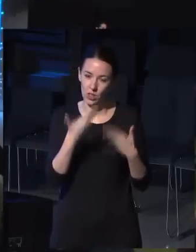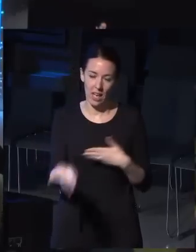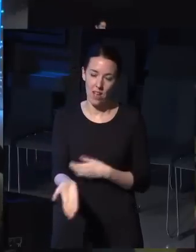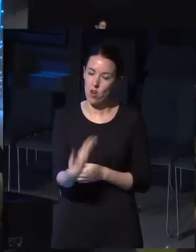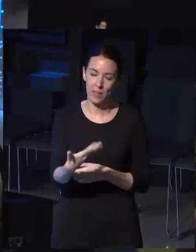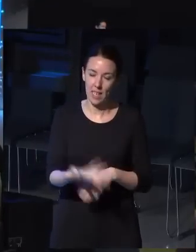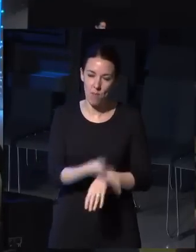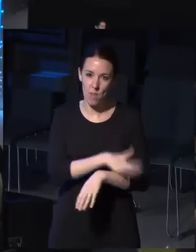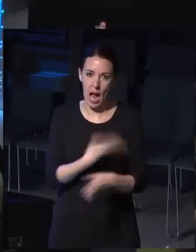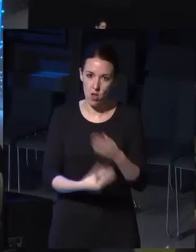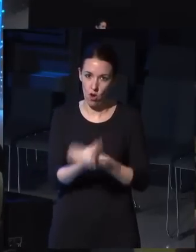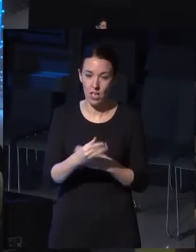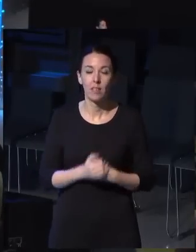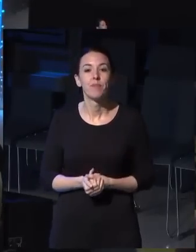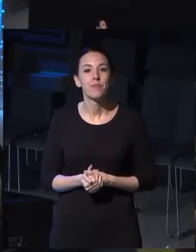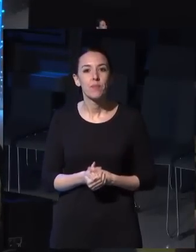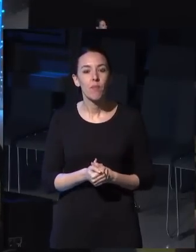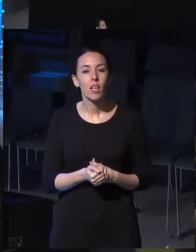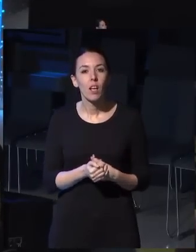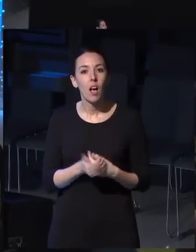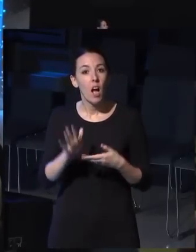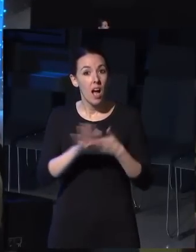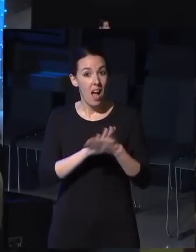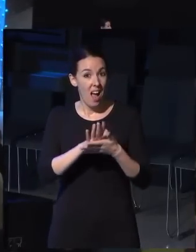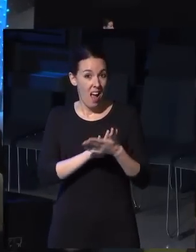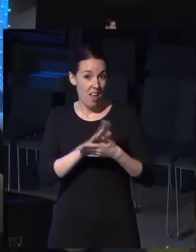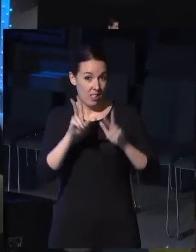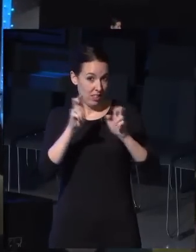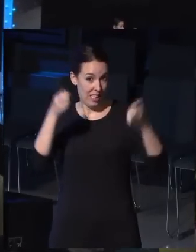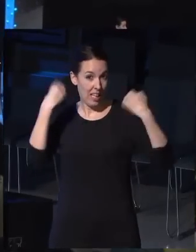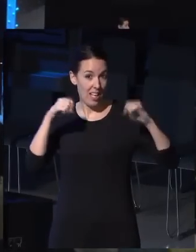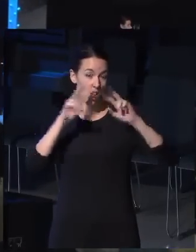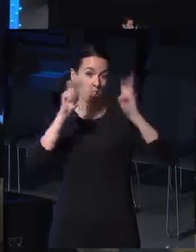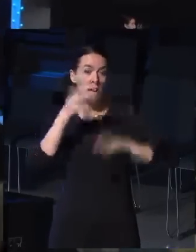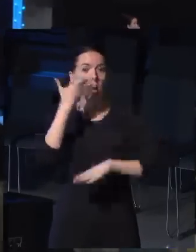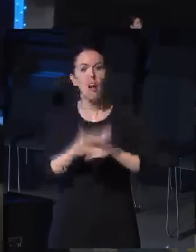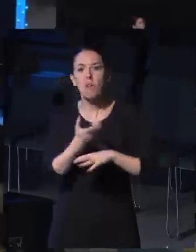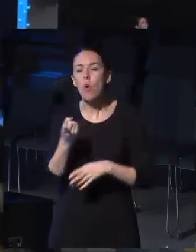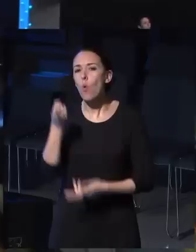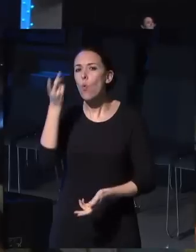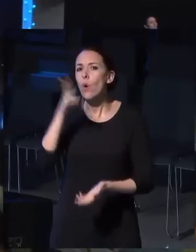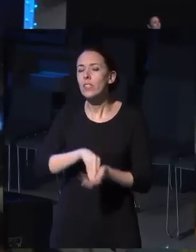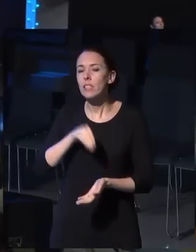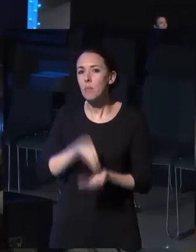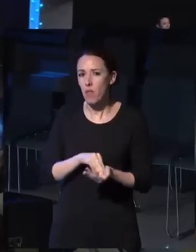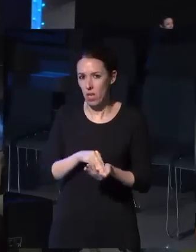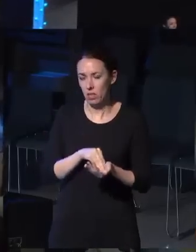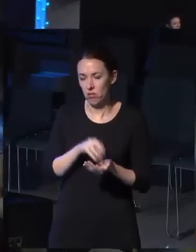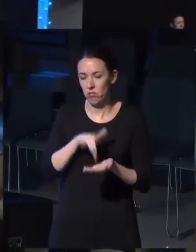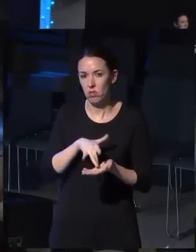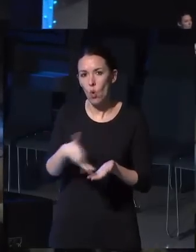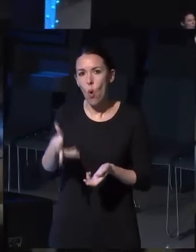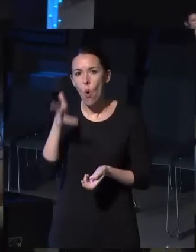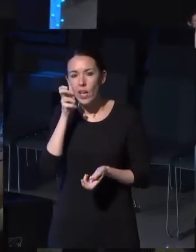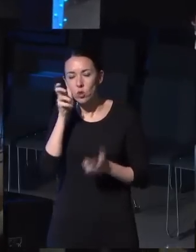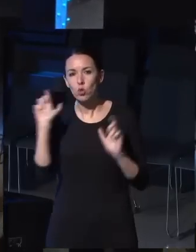nada. Hablábamos de ese ejercicio con respecto a las grabaciones. ¿Cuántas veces te ha pasado, Paco, que tú escuchas una